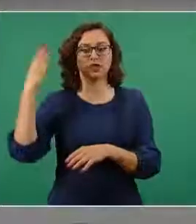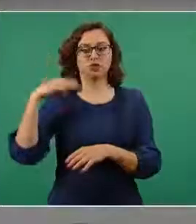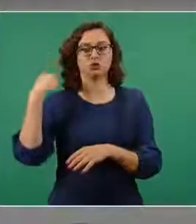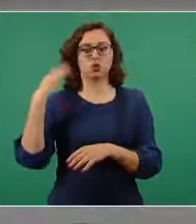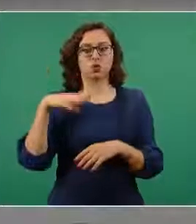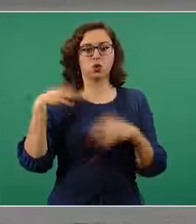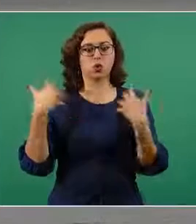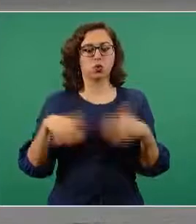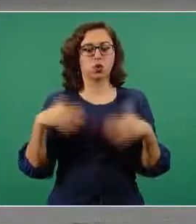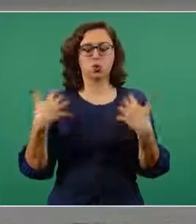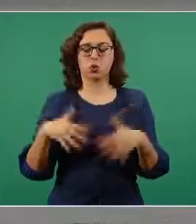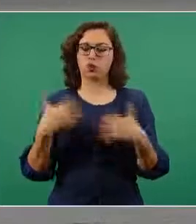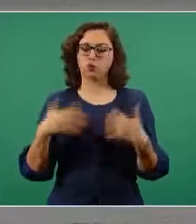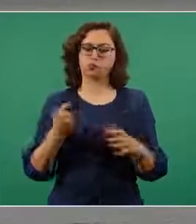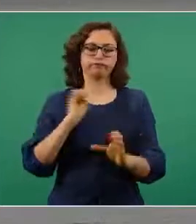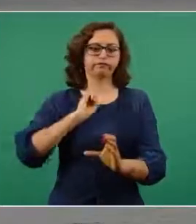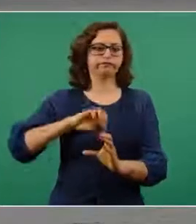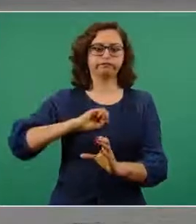Ahorita vamos a ver una gráfica.